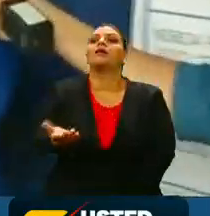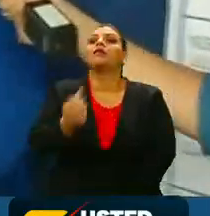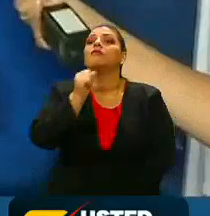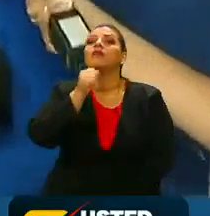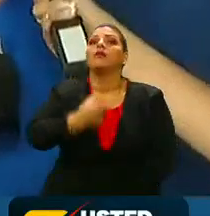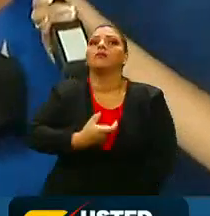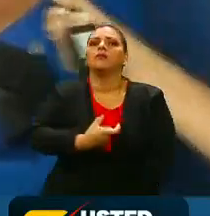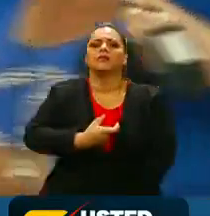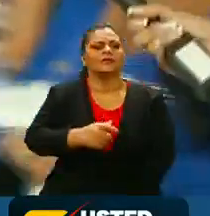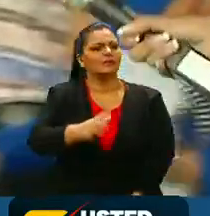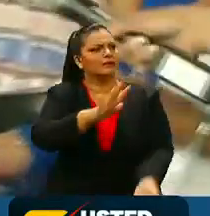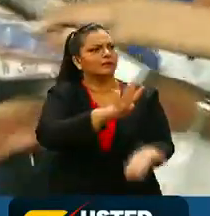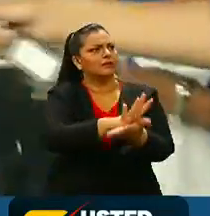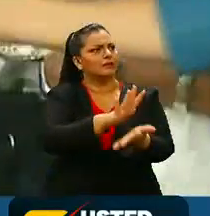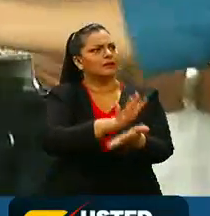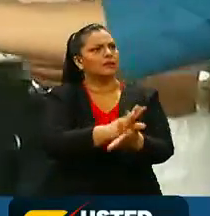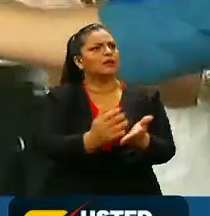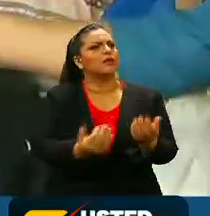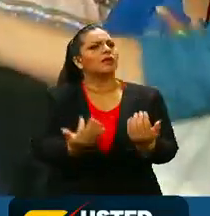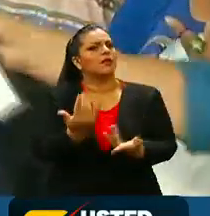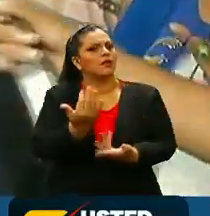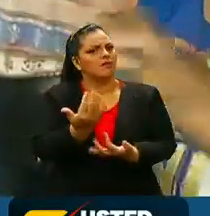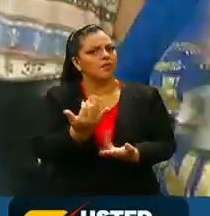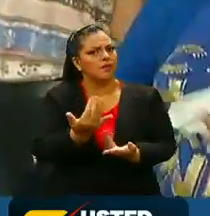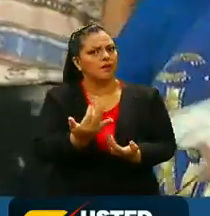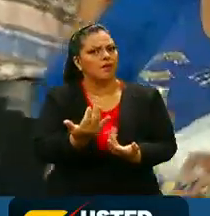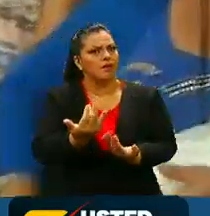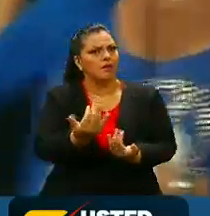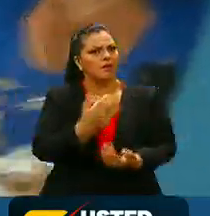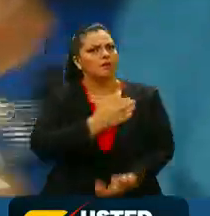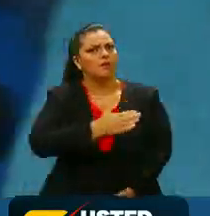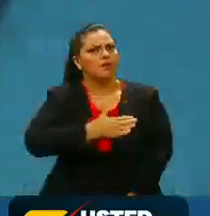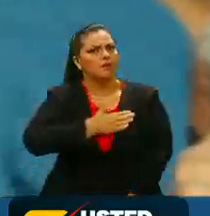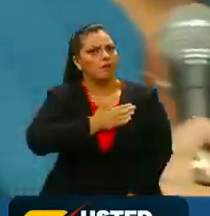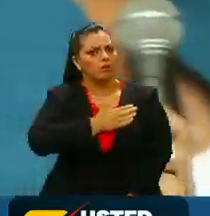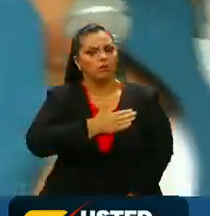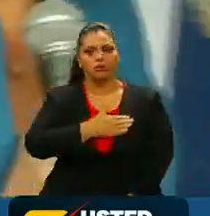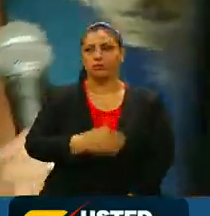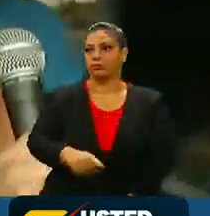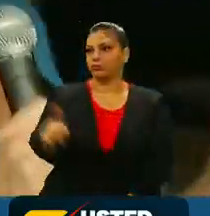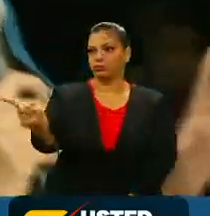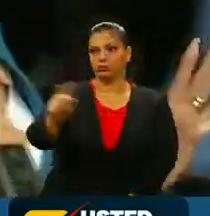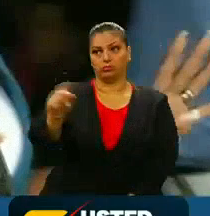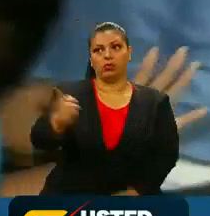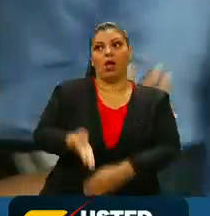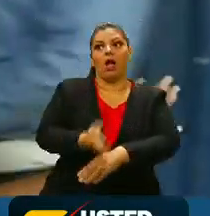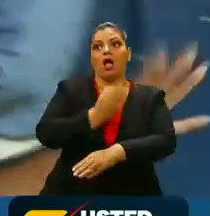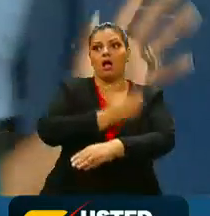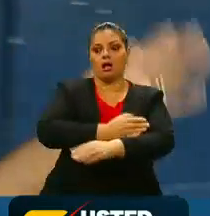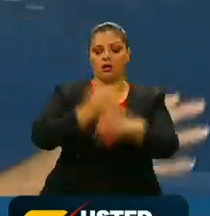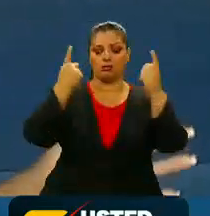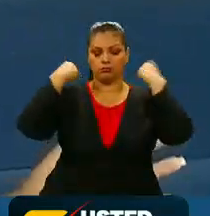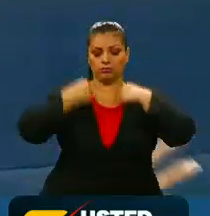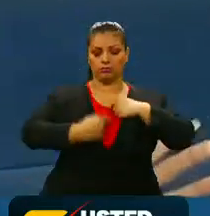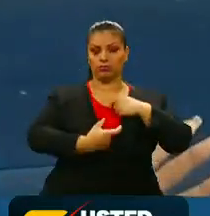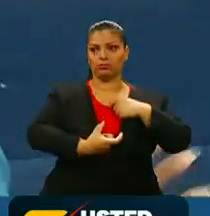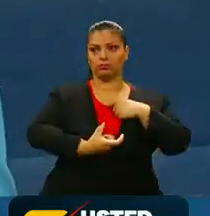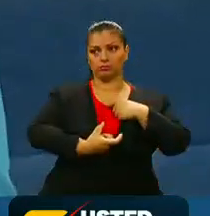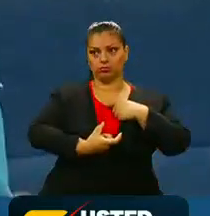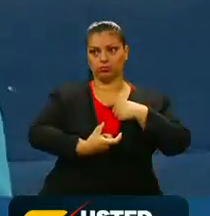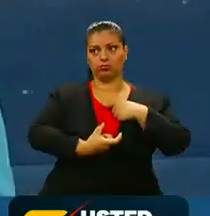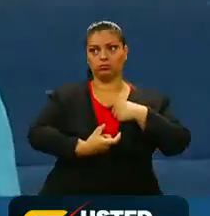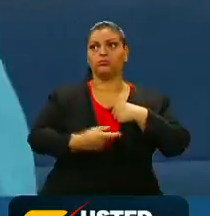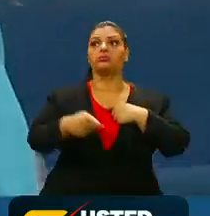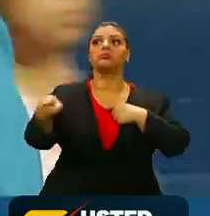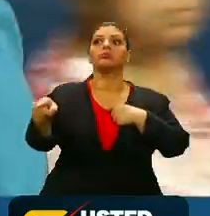explique, señora? Señora, hay que sabernos identificar, por favor. Bueno, ahí estamos viendo los contratiempos que existen aquí entre los sujetos delegados